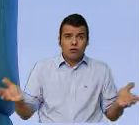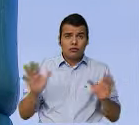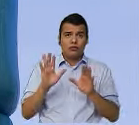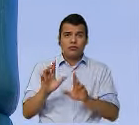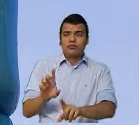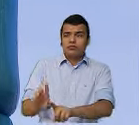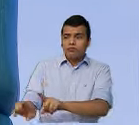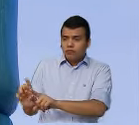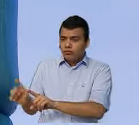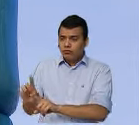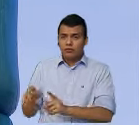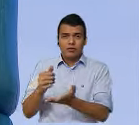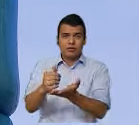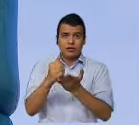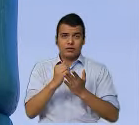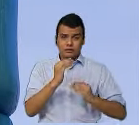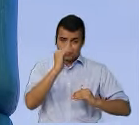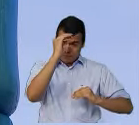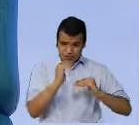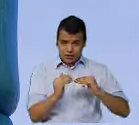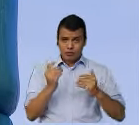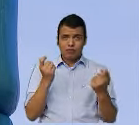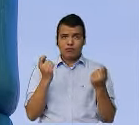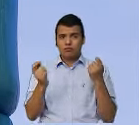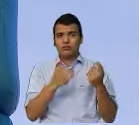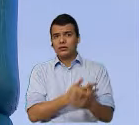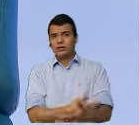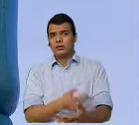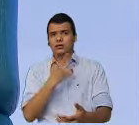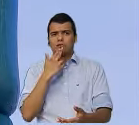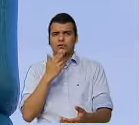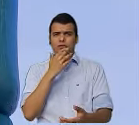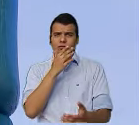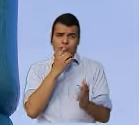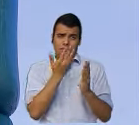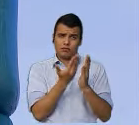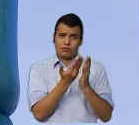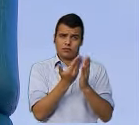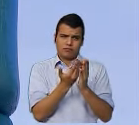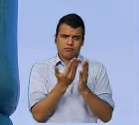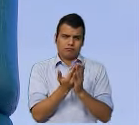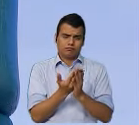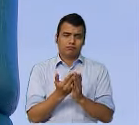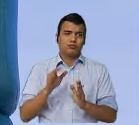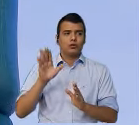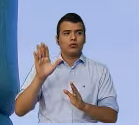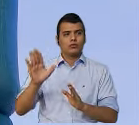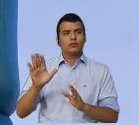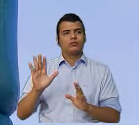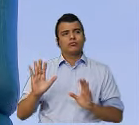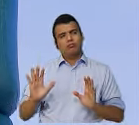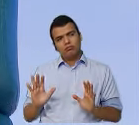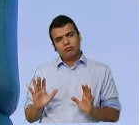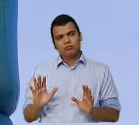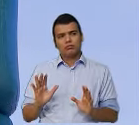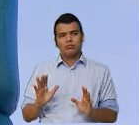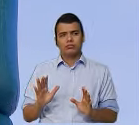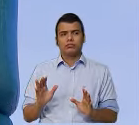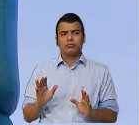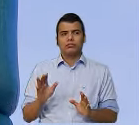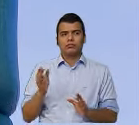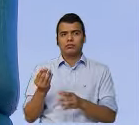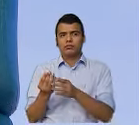hierbas ayuden al control como tal de la diabetes. Sí existen, por ejemplo, existe una planta